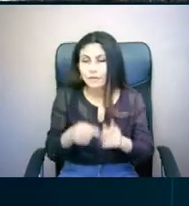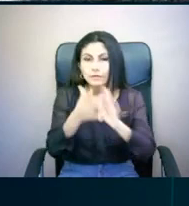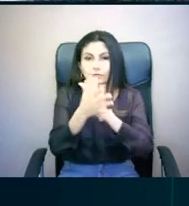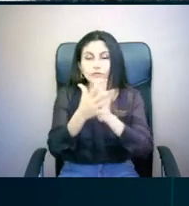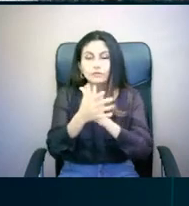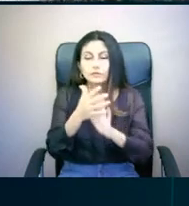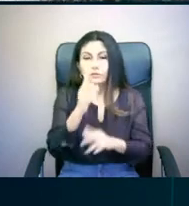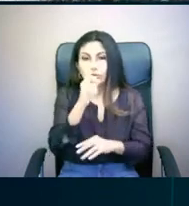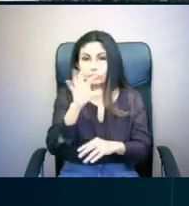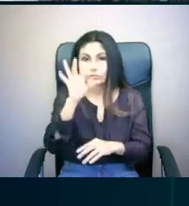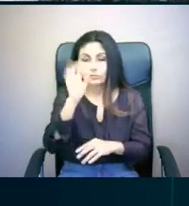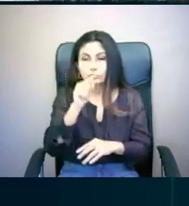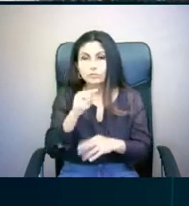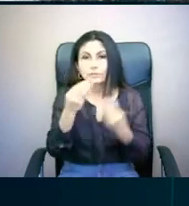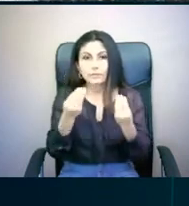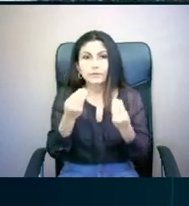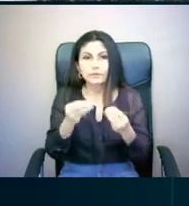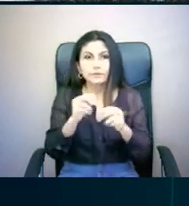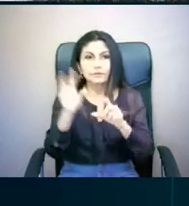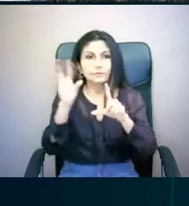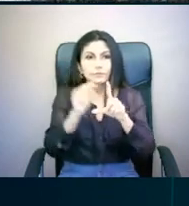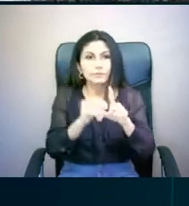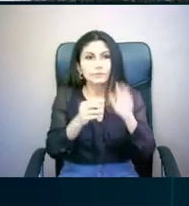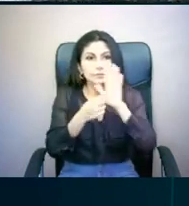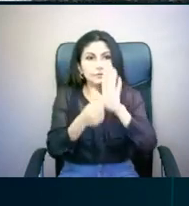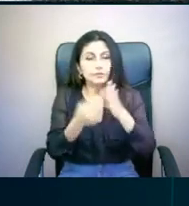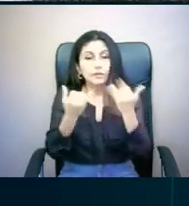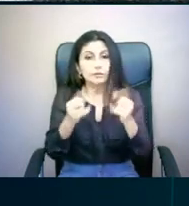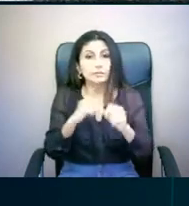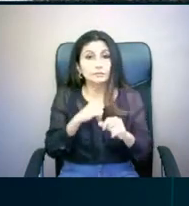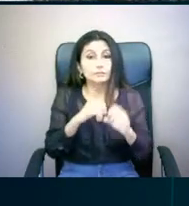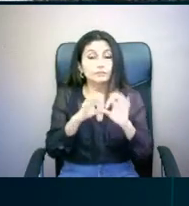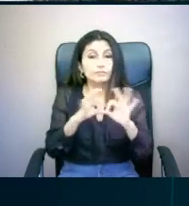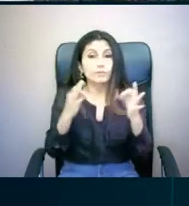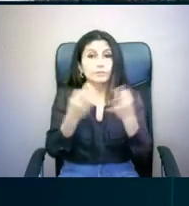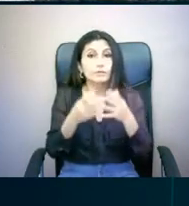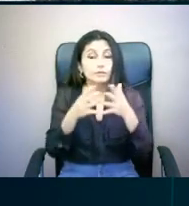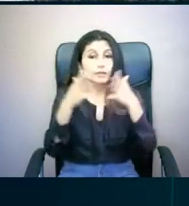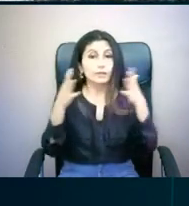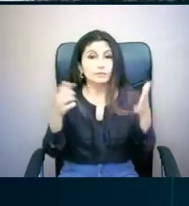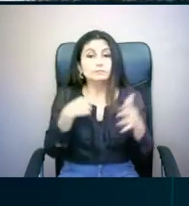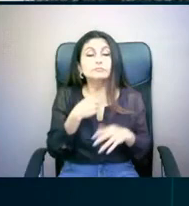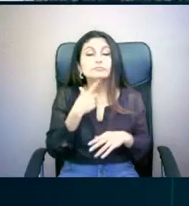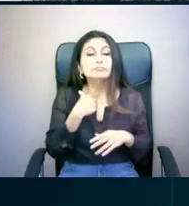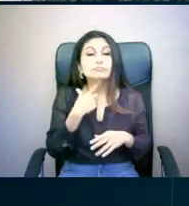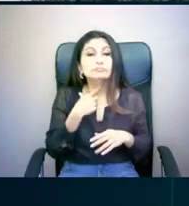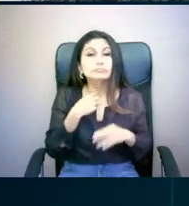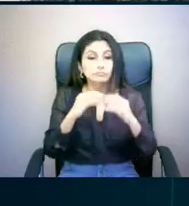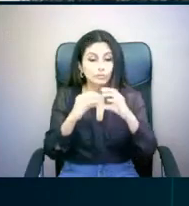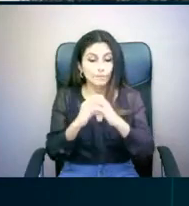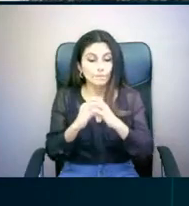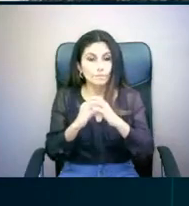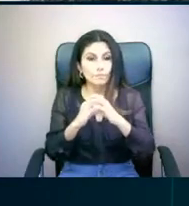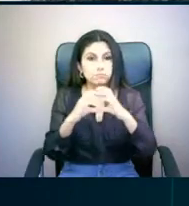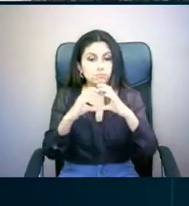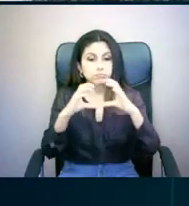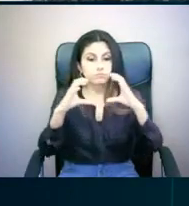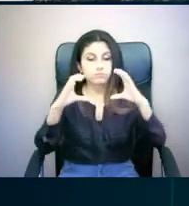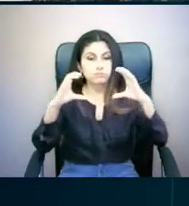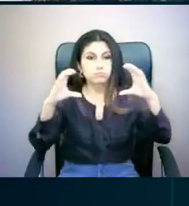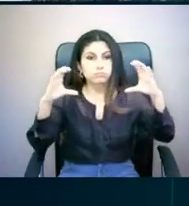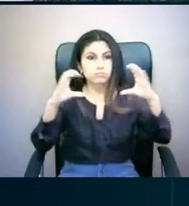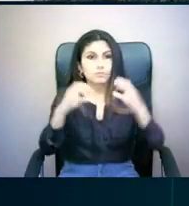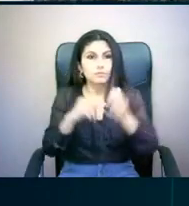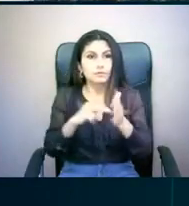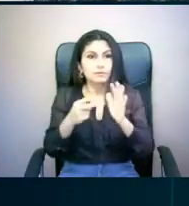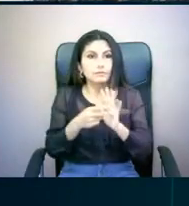utilizar para el marco de esta exposición. Entonces aquí tenemos, digamos, una gran familia. Esta gráfica me gusta mucho porque resume un poquitico más la taxonomía de lo que es la